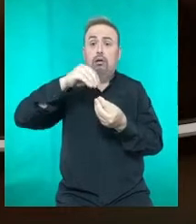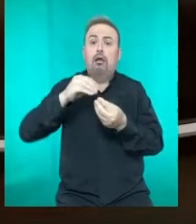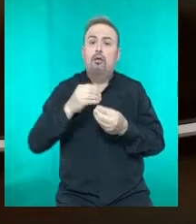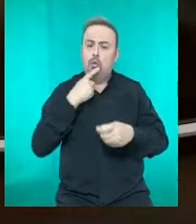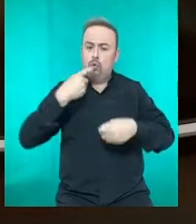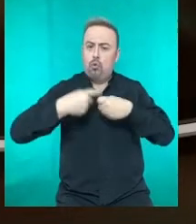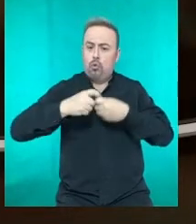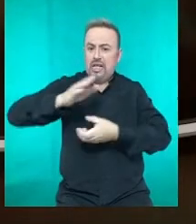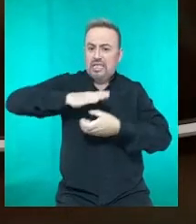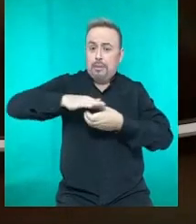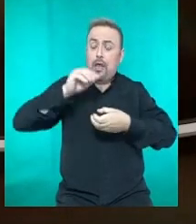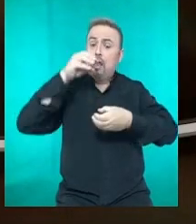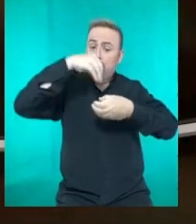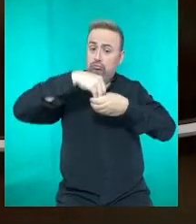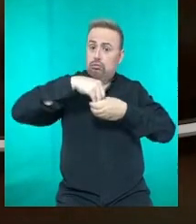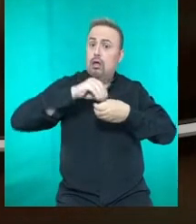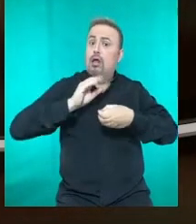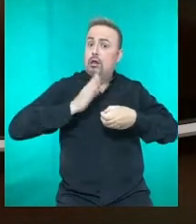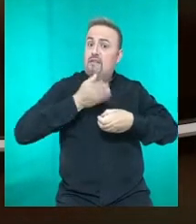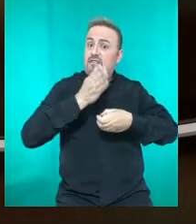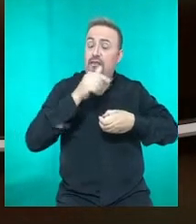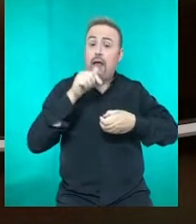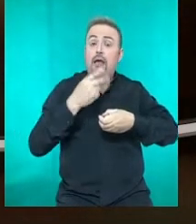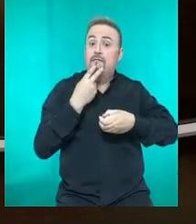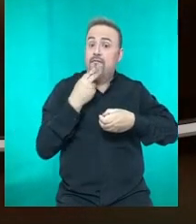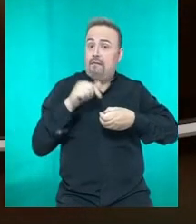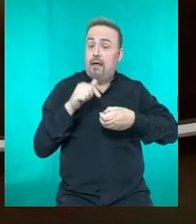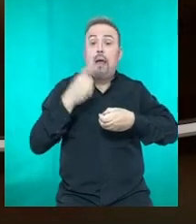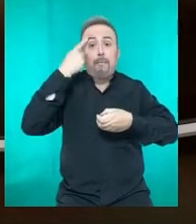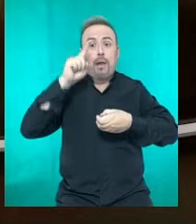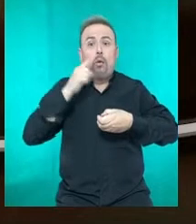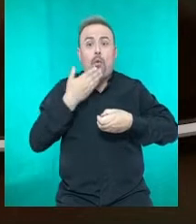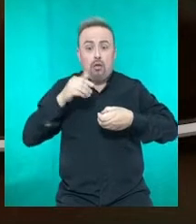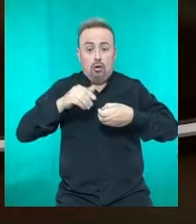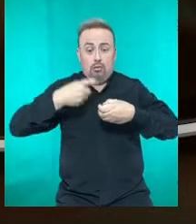mantiene viva, y que cuando se forma una grieta, como se ve en la imagen inferior a la derecha,